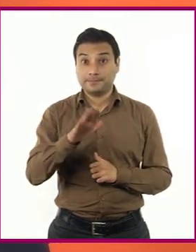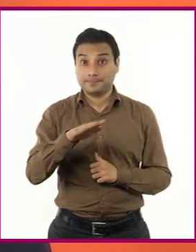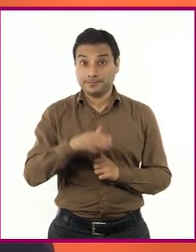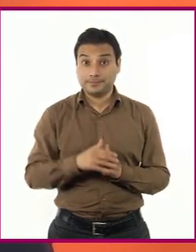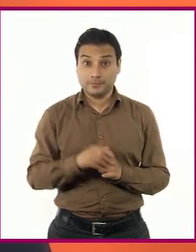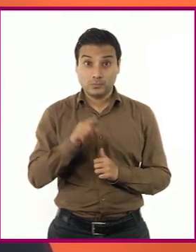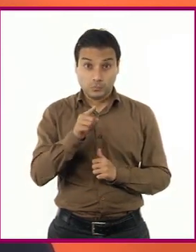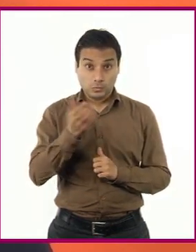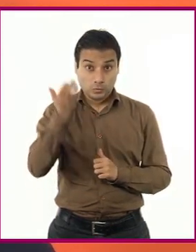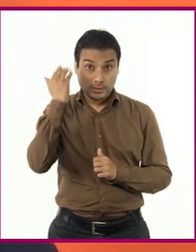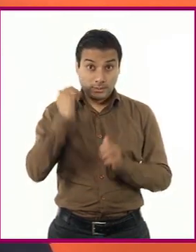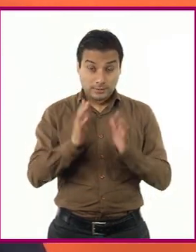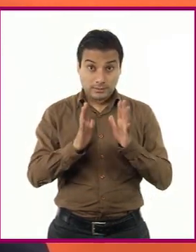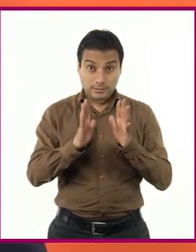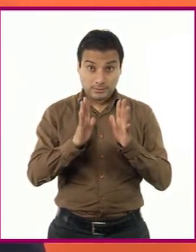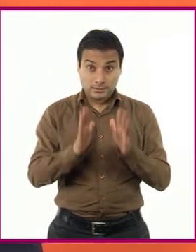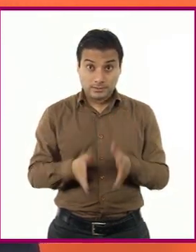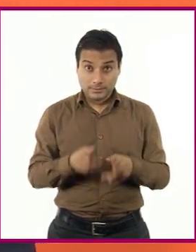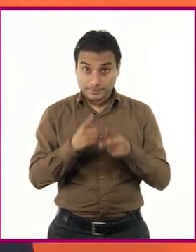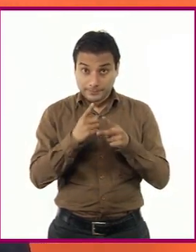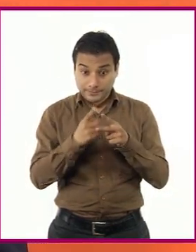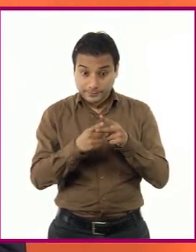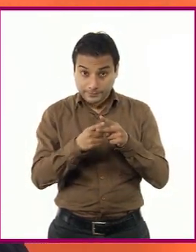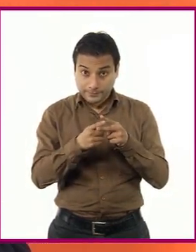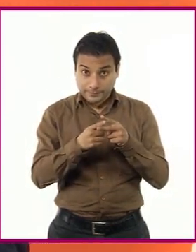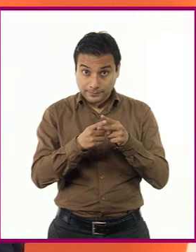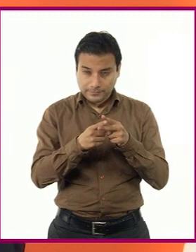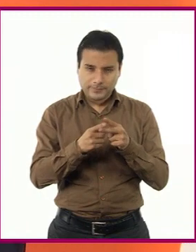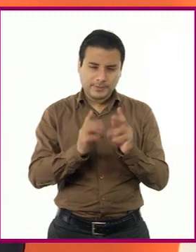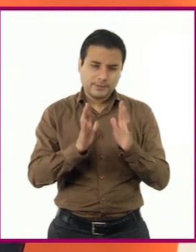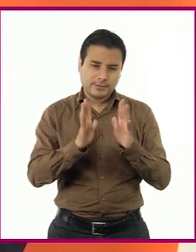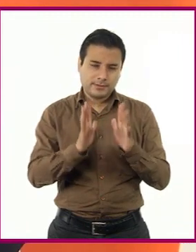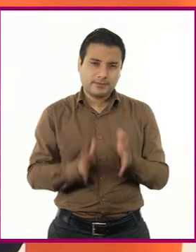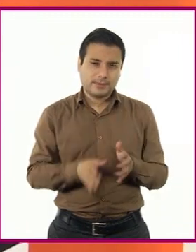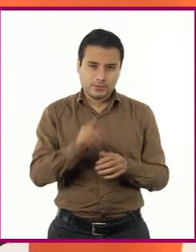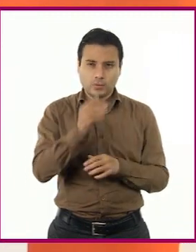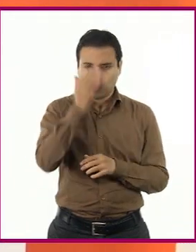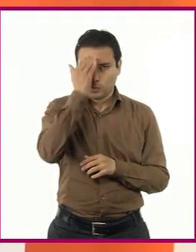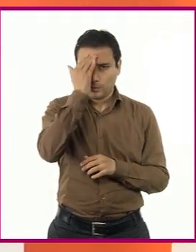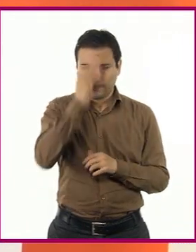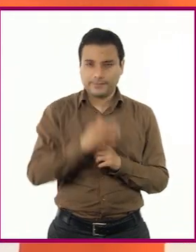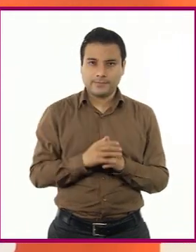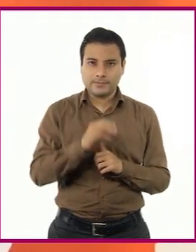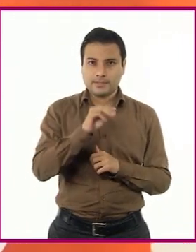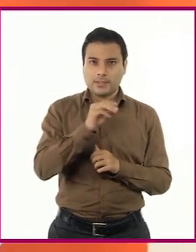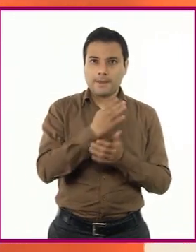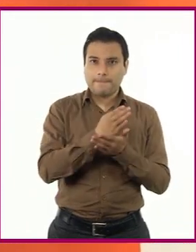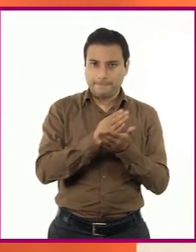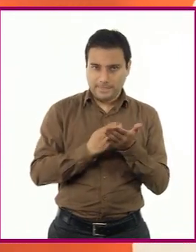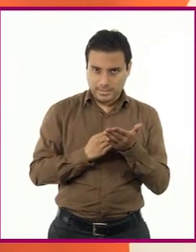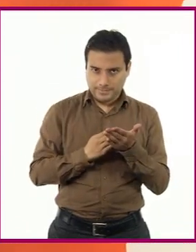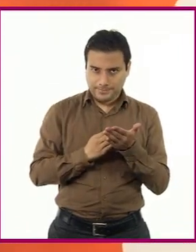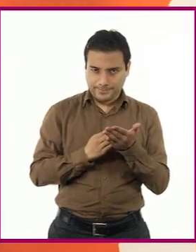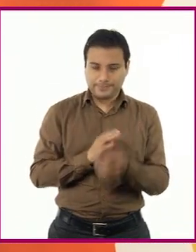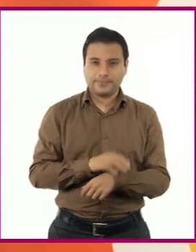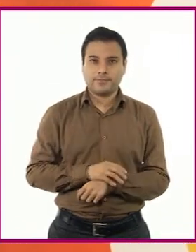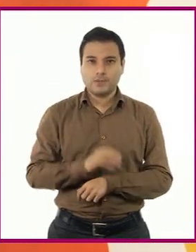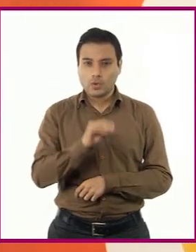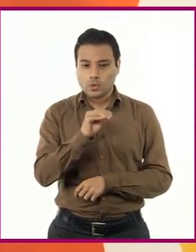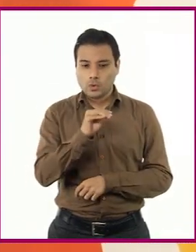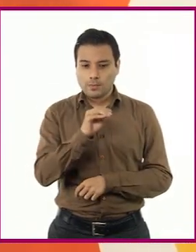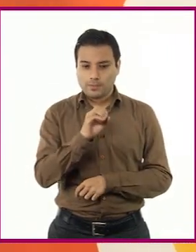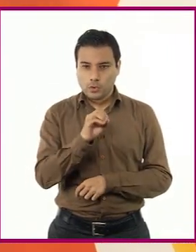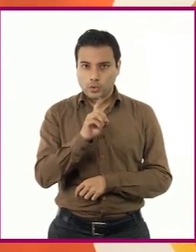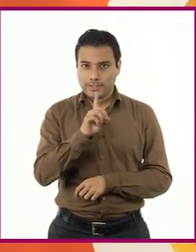calculado en diferentes situaciones las medidas de tendencia central, es decir, la media aritmética o promedio, la moda y la